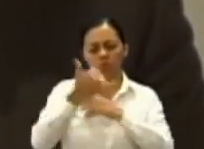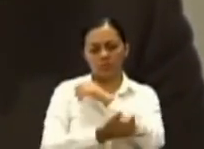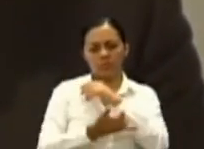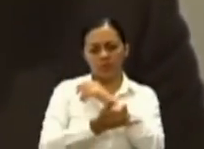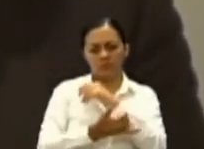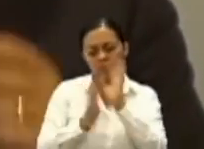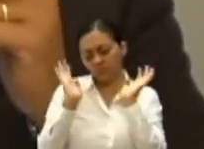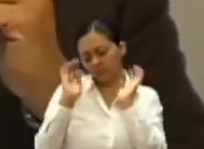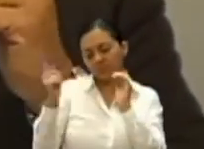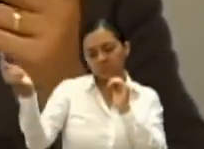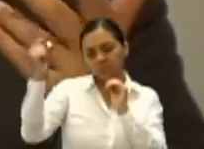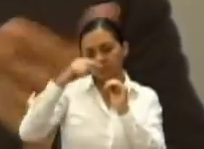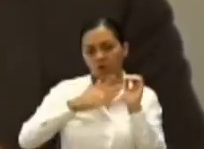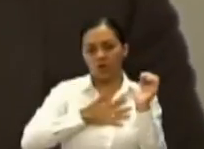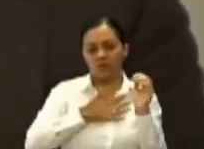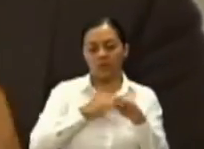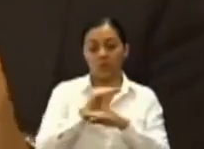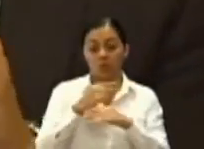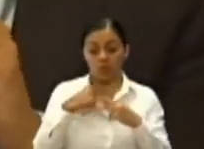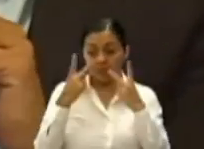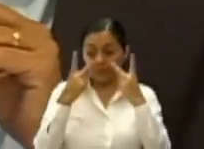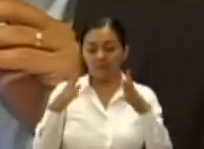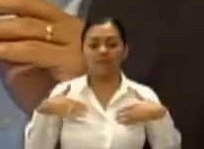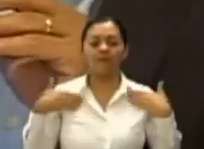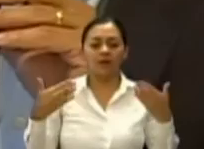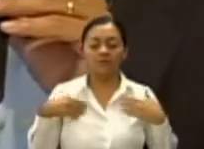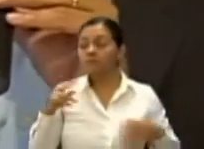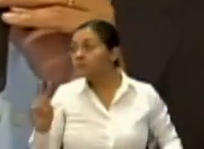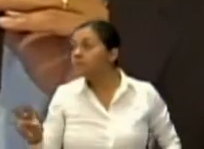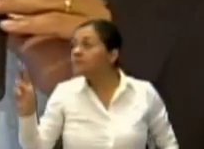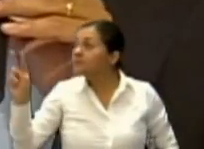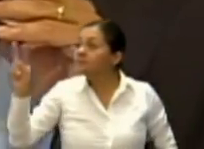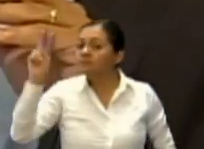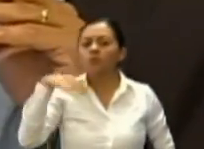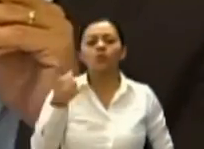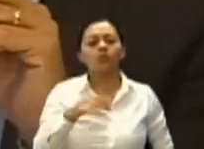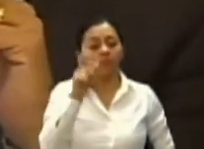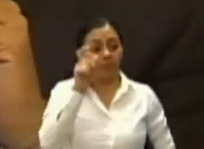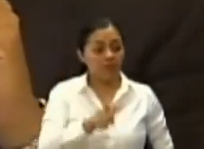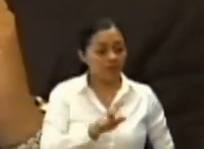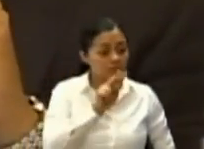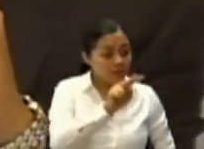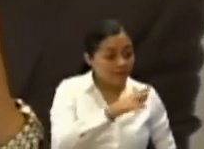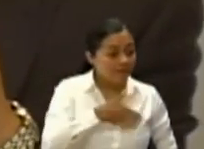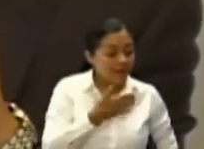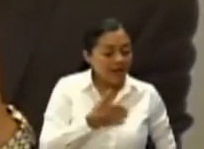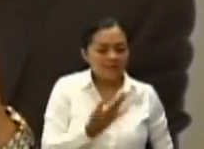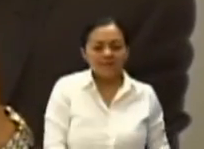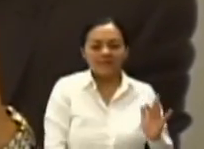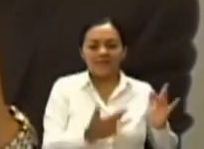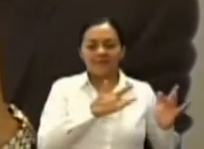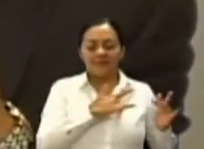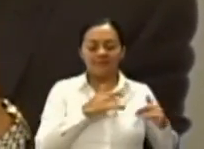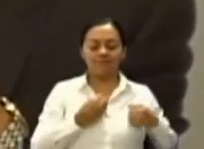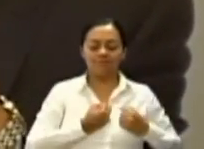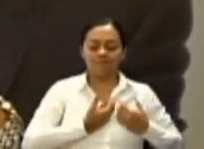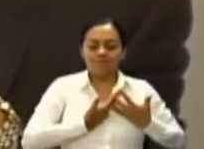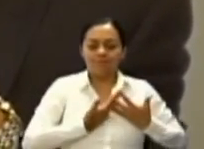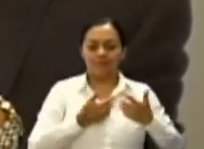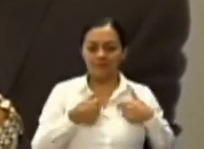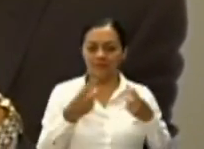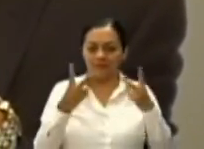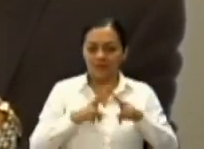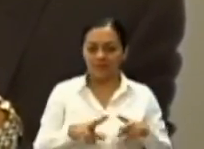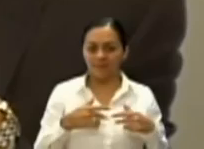el ecuador ya quedado muy contento recorriendo hasta ahora porque veo a la gente feliz esto lo que buscamos la felicidad la gente la sonrisa en nuestro niño